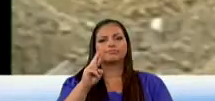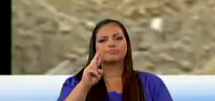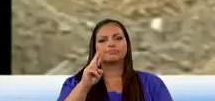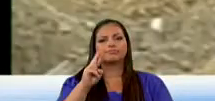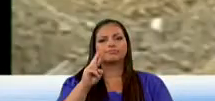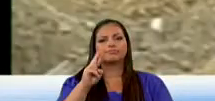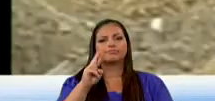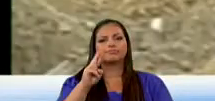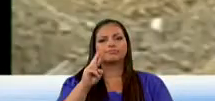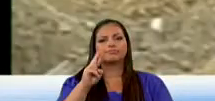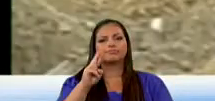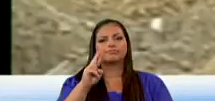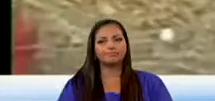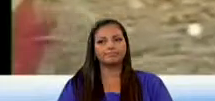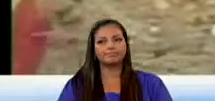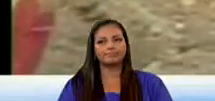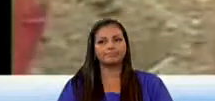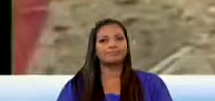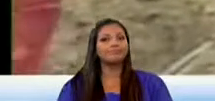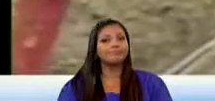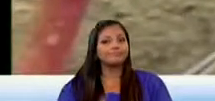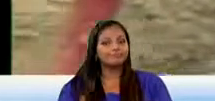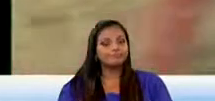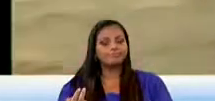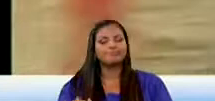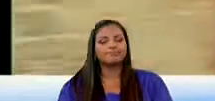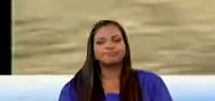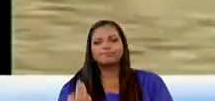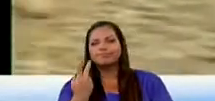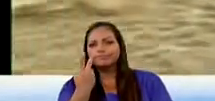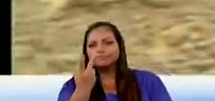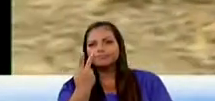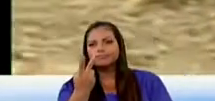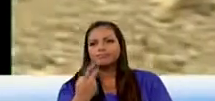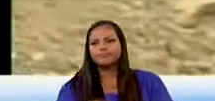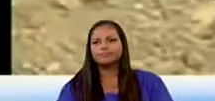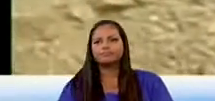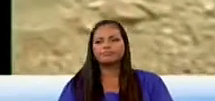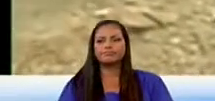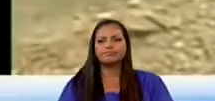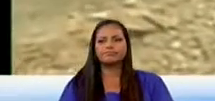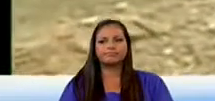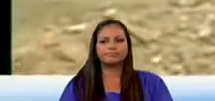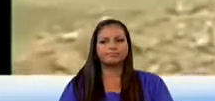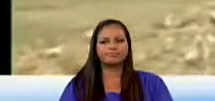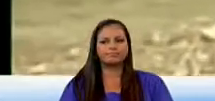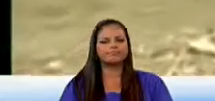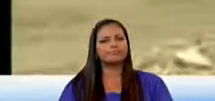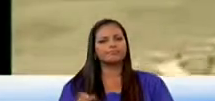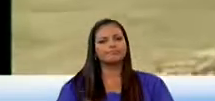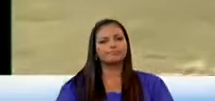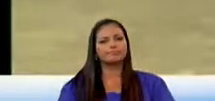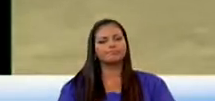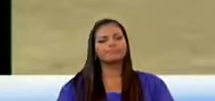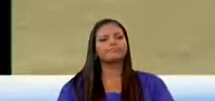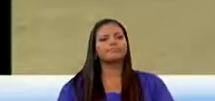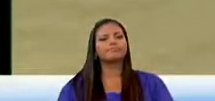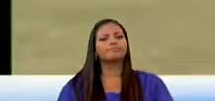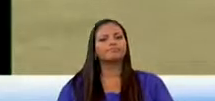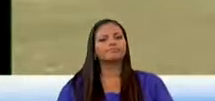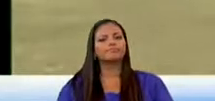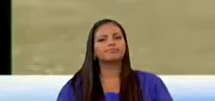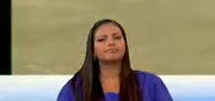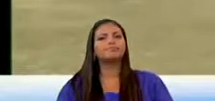personas. Sin embargo, nosotros podemos ver que las personas, los transeúntes, pues